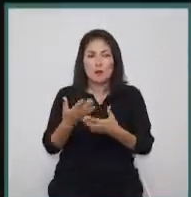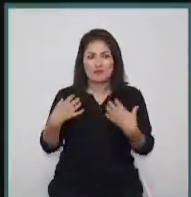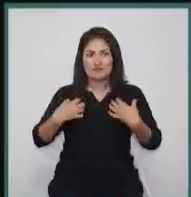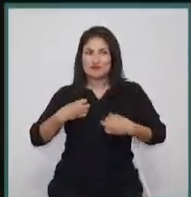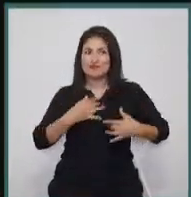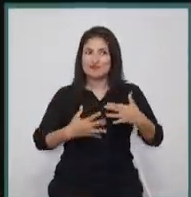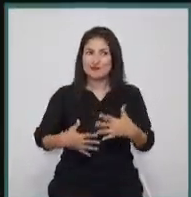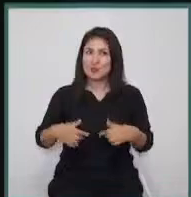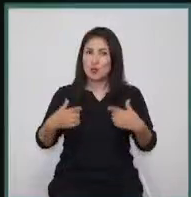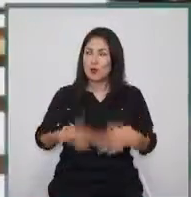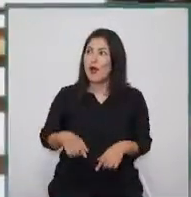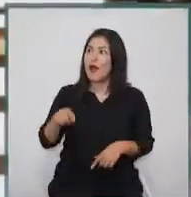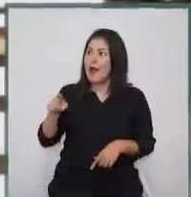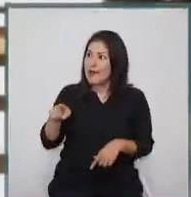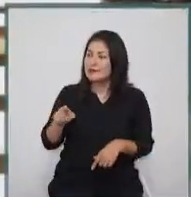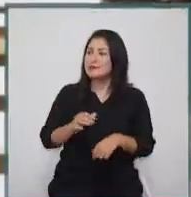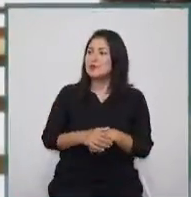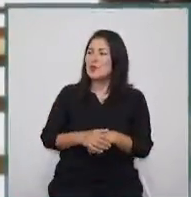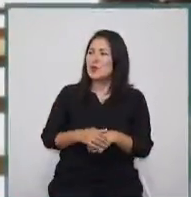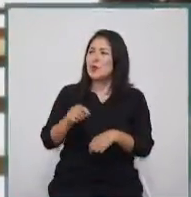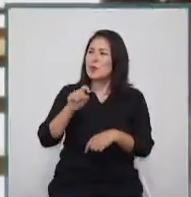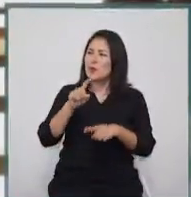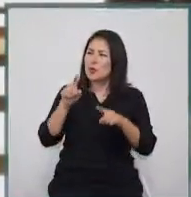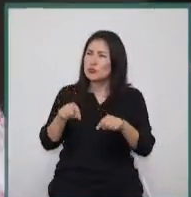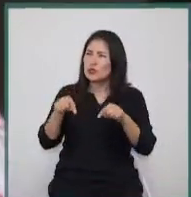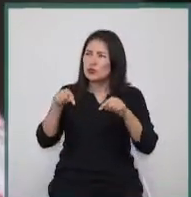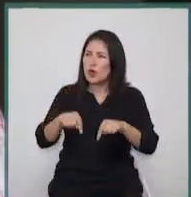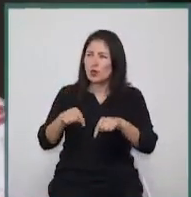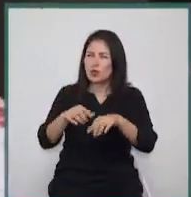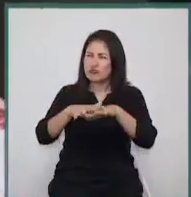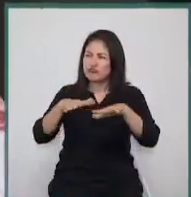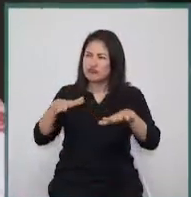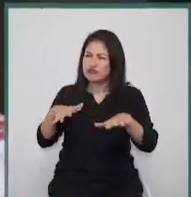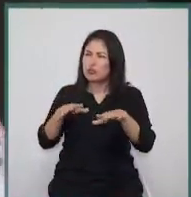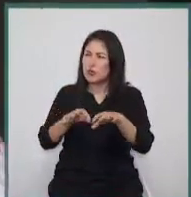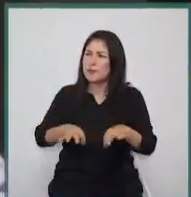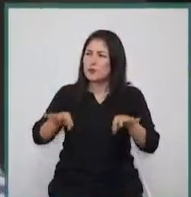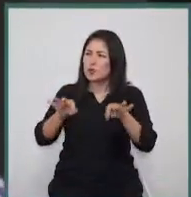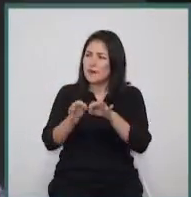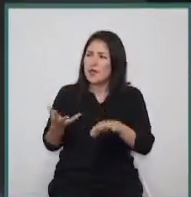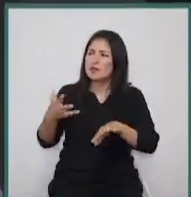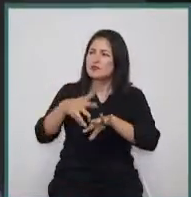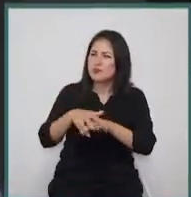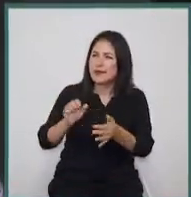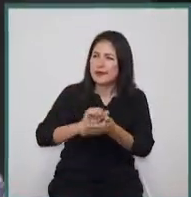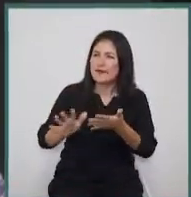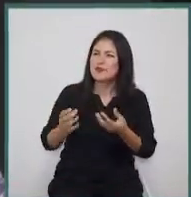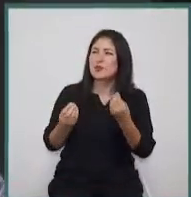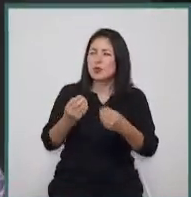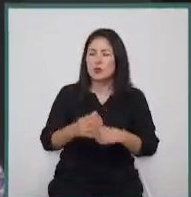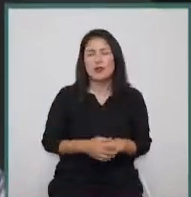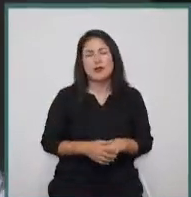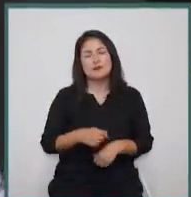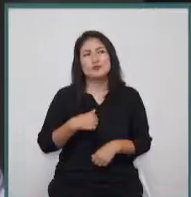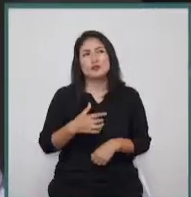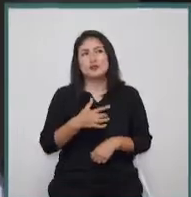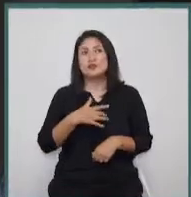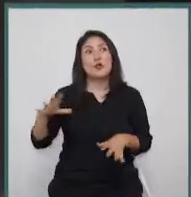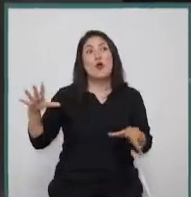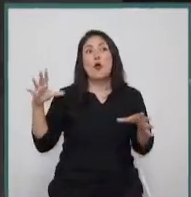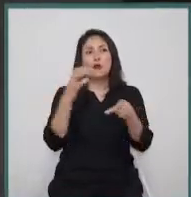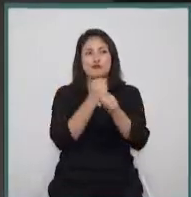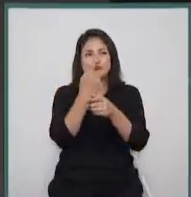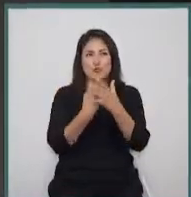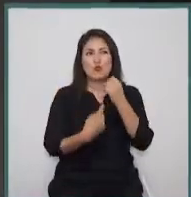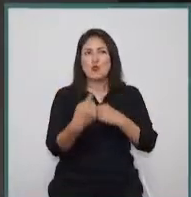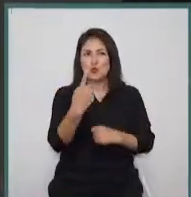todos compartan, ¿no? Los chalecos vibradores. Esa era mi pregunta, ¿qué tan importante es que hayan este tipo de espectáculos y sobre todo que sean gratuitos para la gente? Y